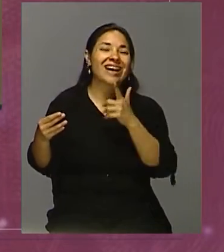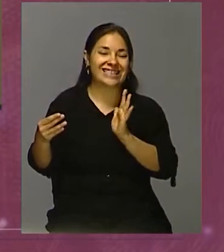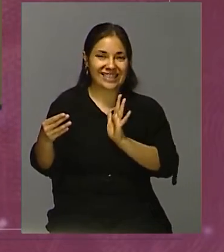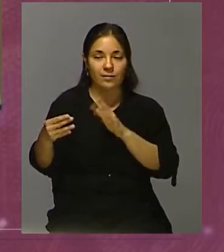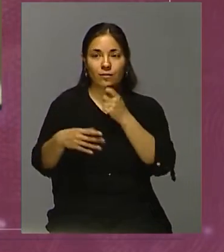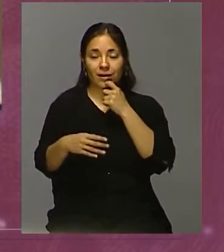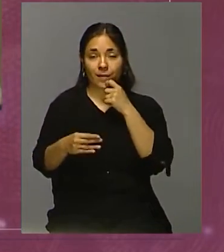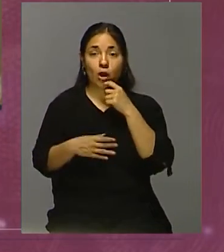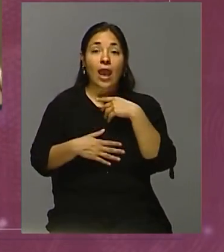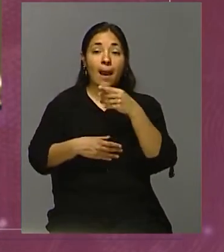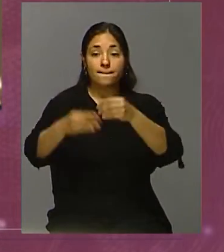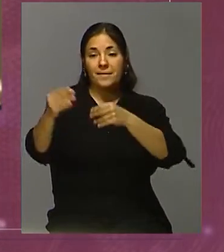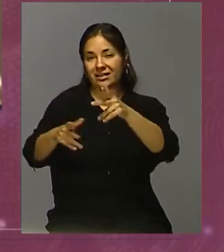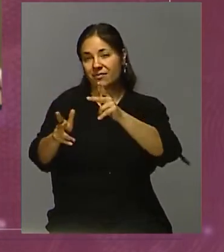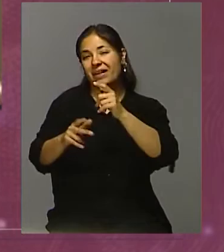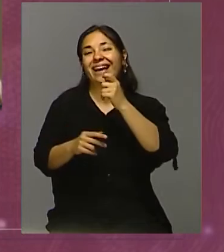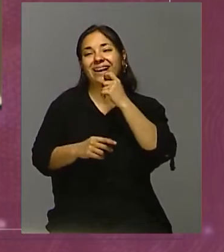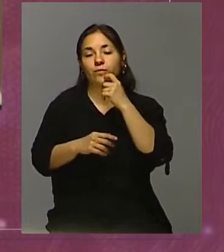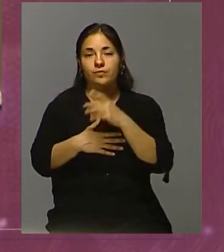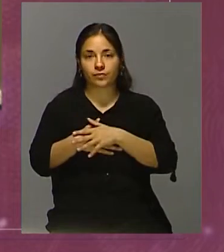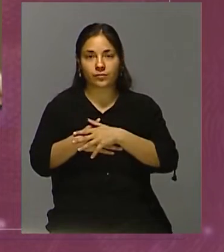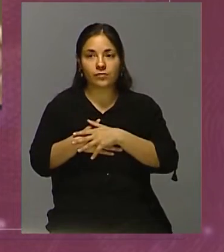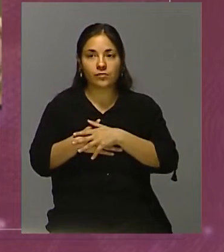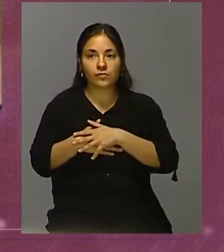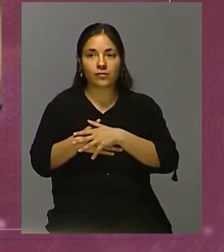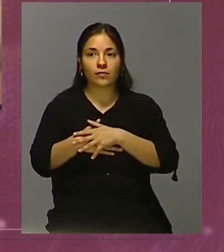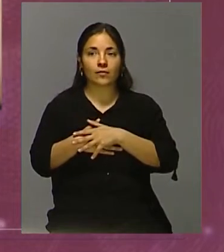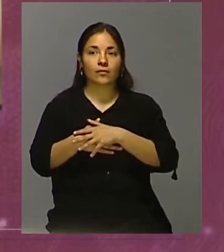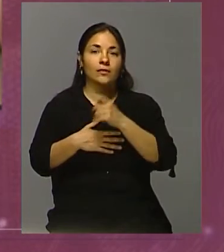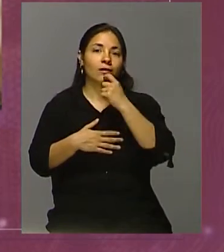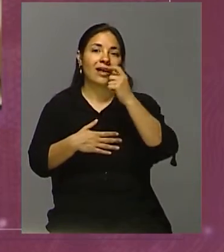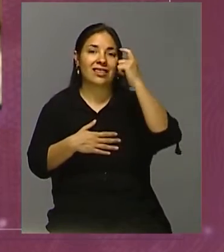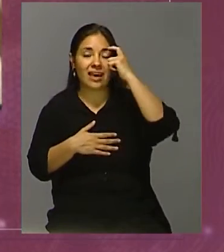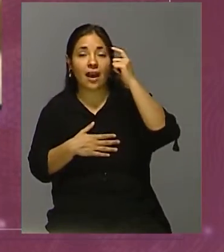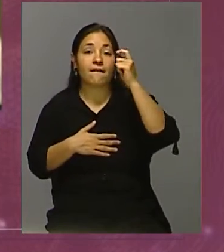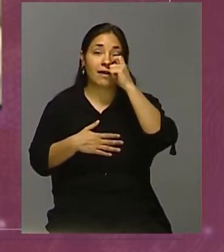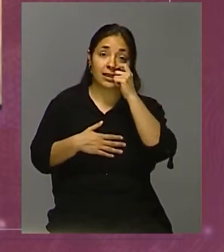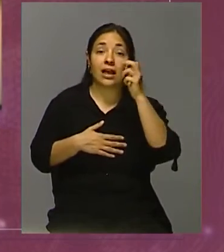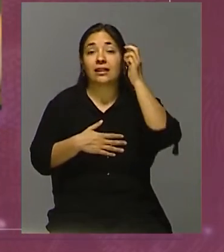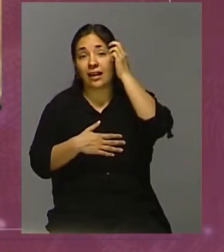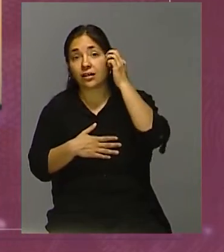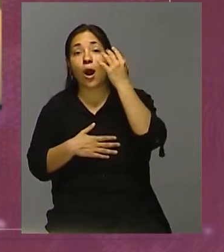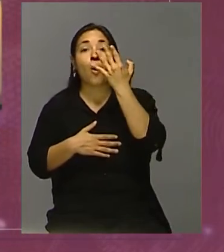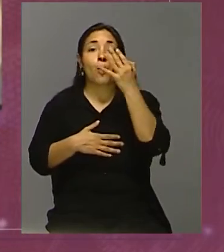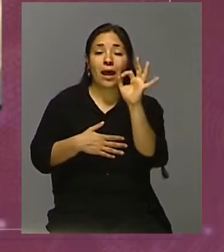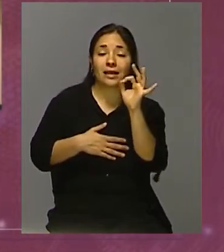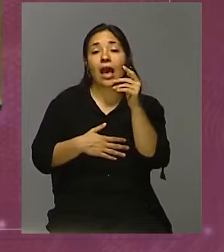una empresa nos promete, por dar un ejemplo sumamente sencillo, 10, 20, 30, 40, 50, estimamos nosotros en